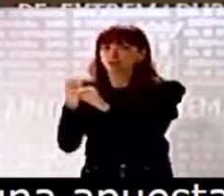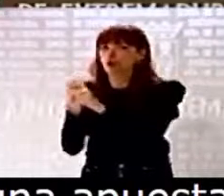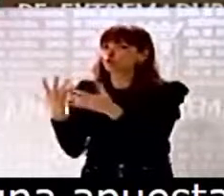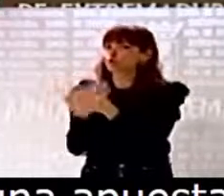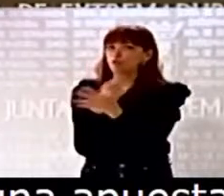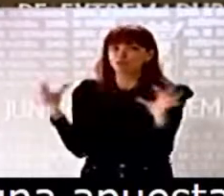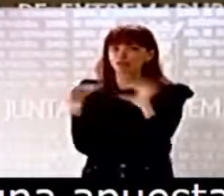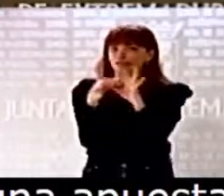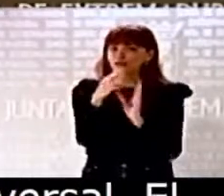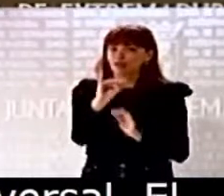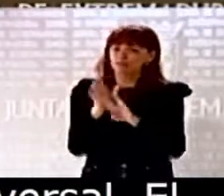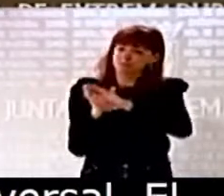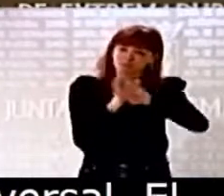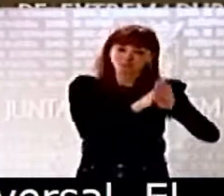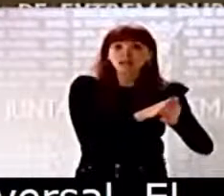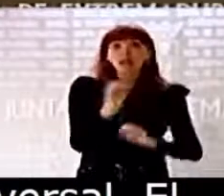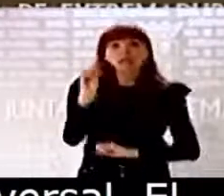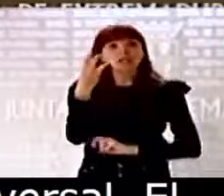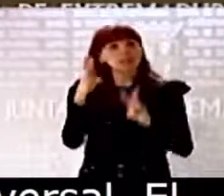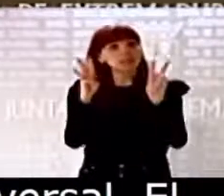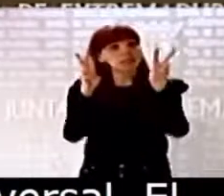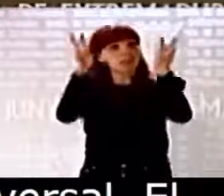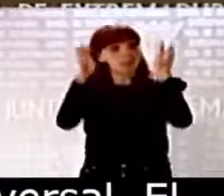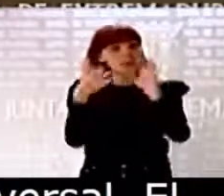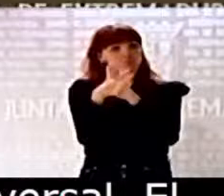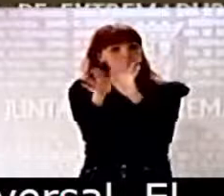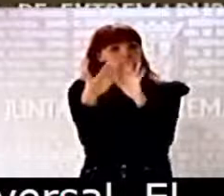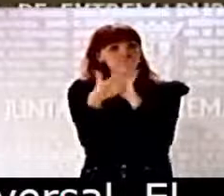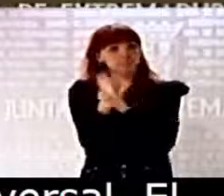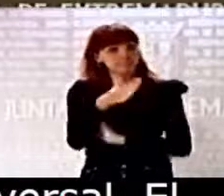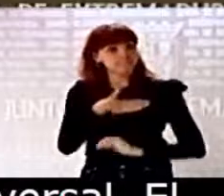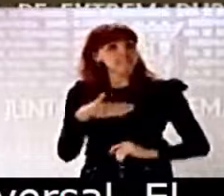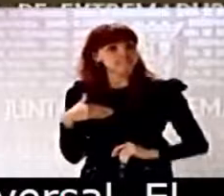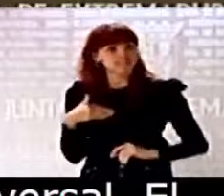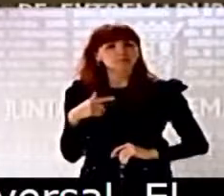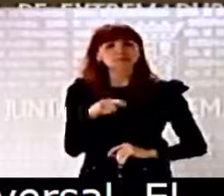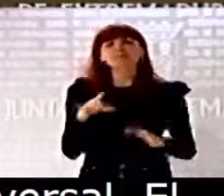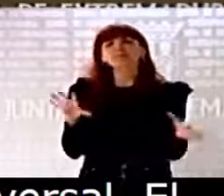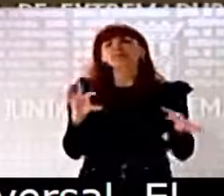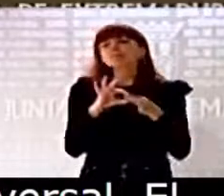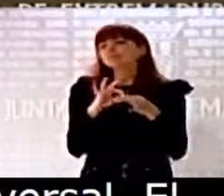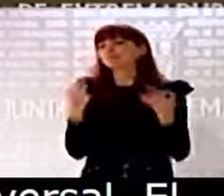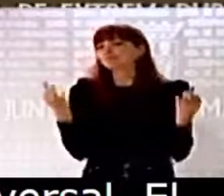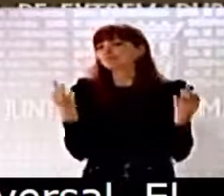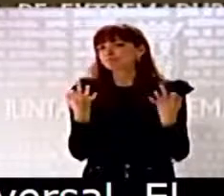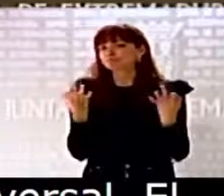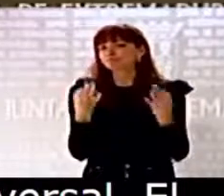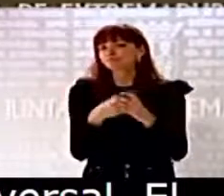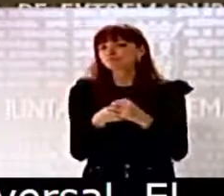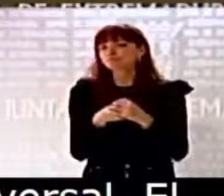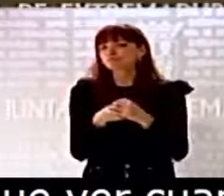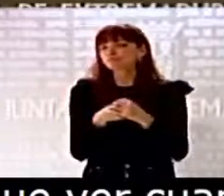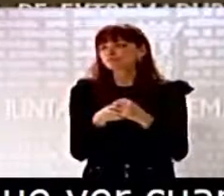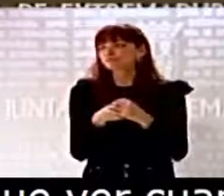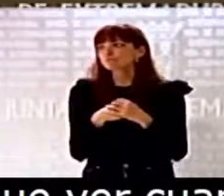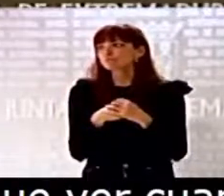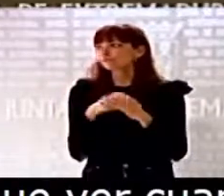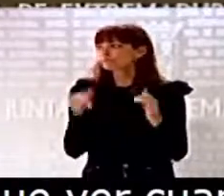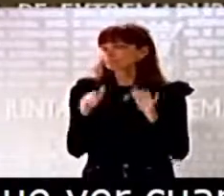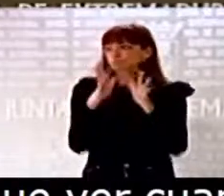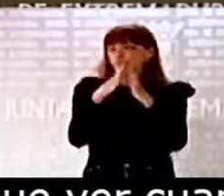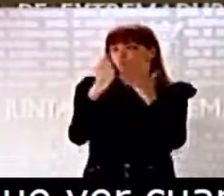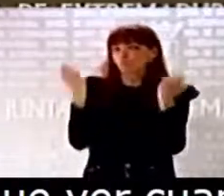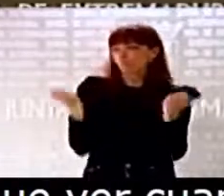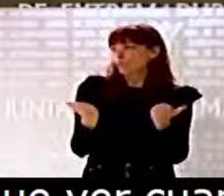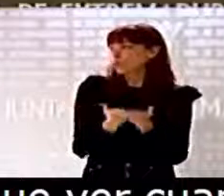quiero explicarles tiene que ver con cuando hablamos de este nuevo mundo,